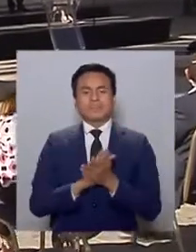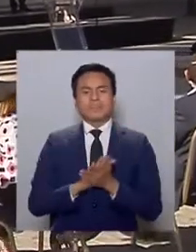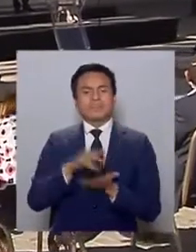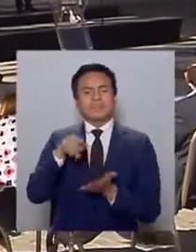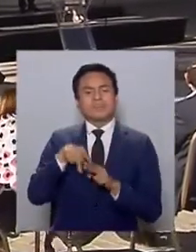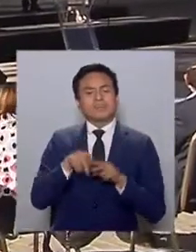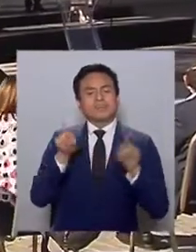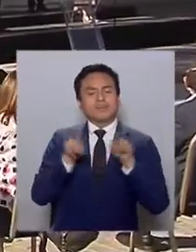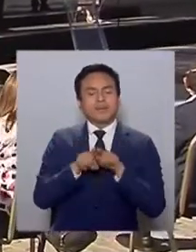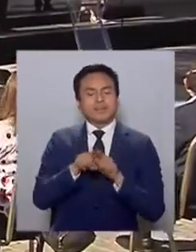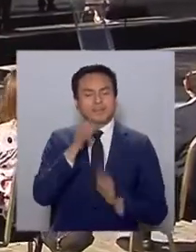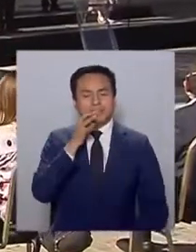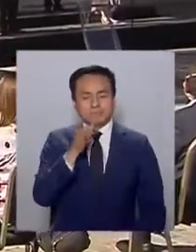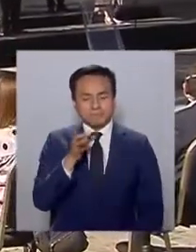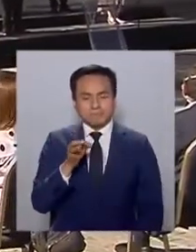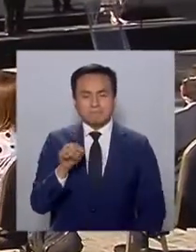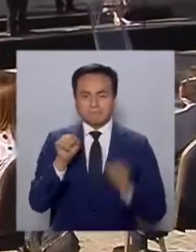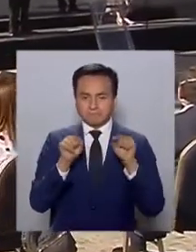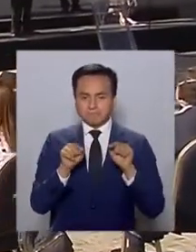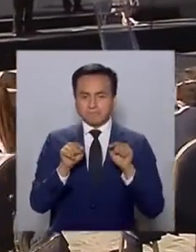recalcar este hecho y decir de que